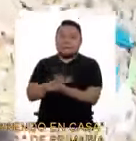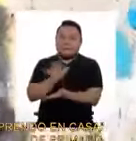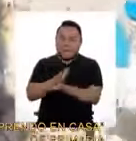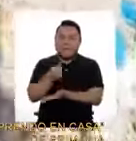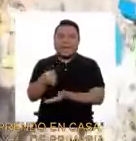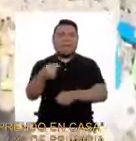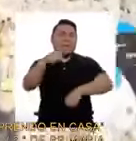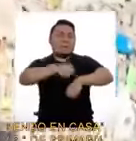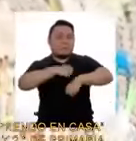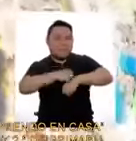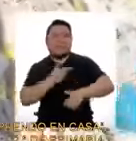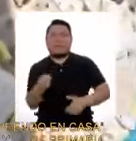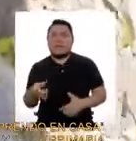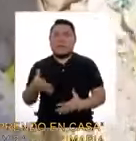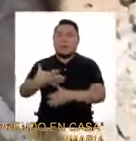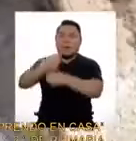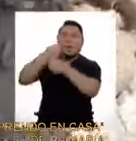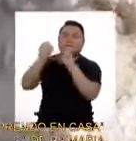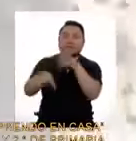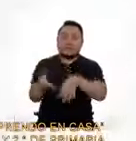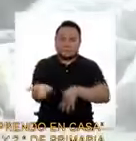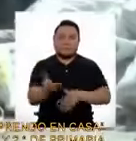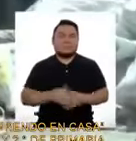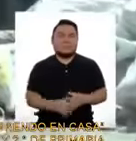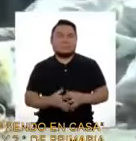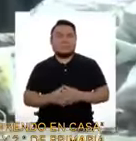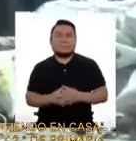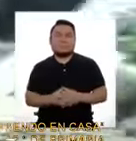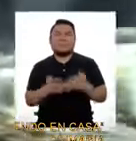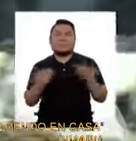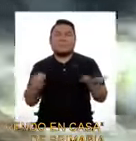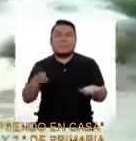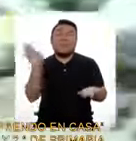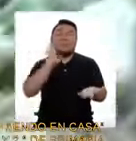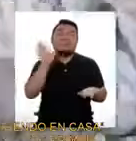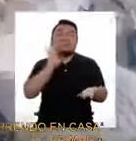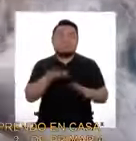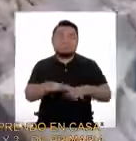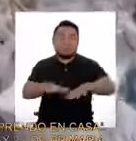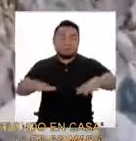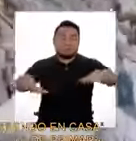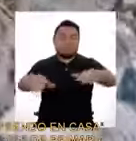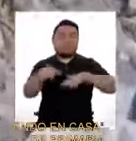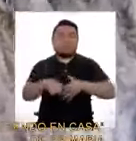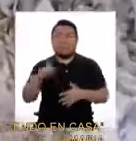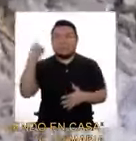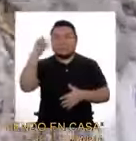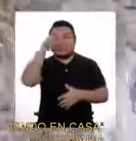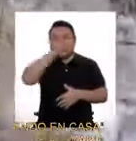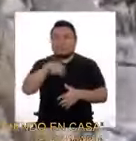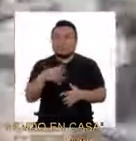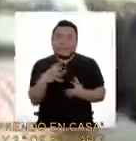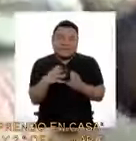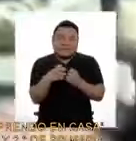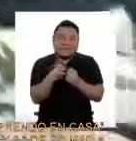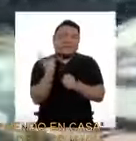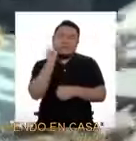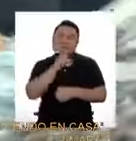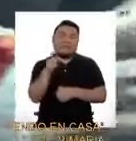piedras. Esta basura en cantidad es muy difícil que se degrade. Esto